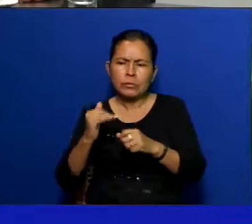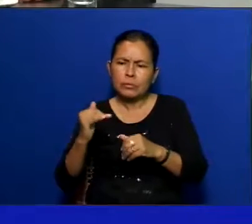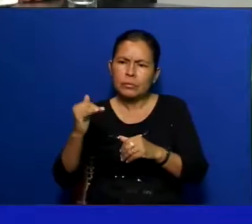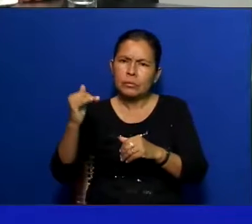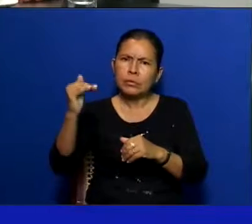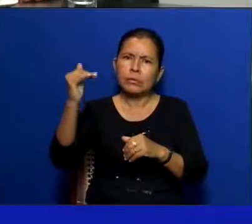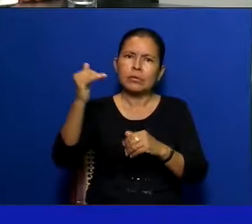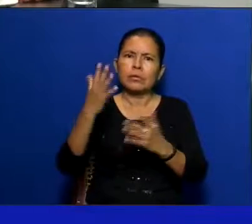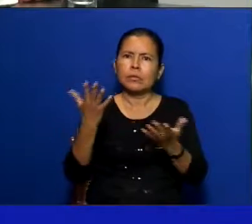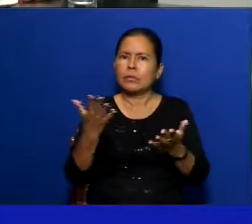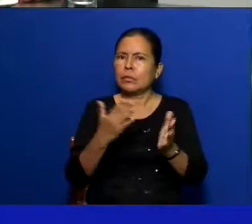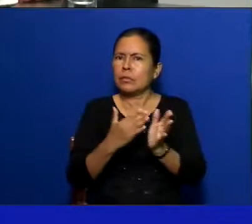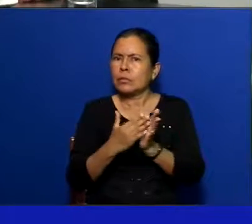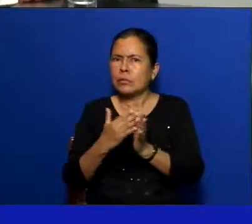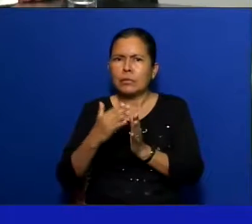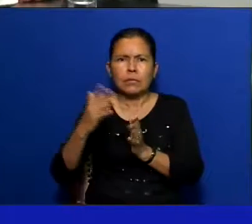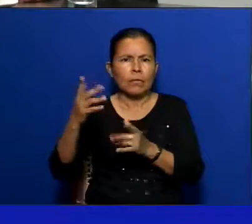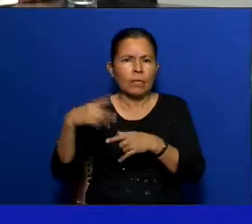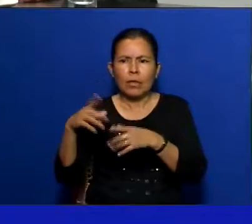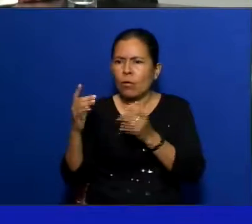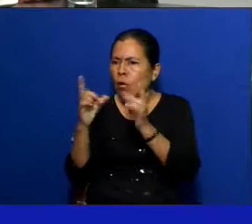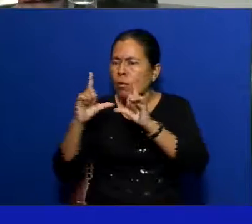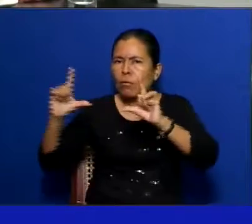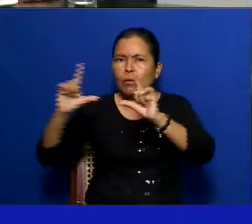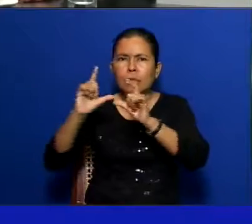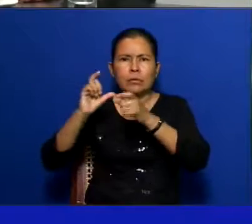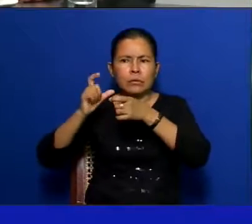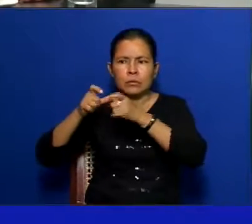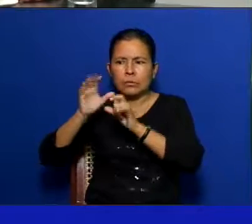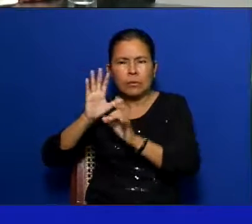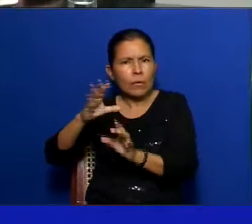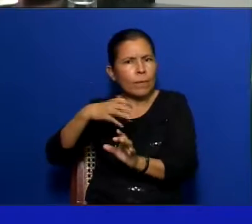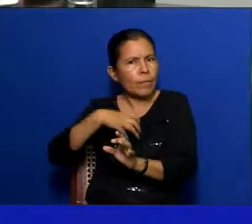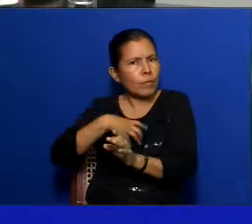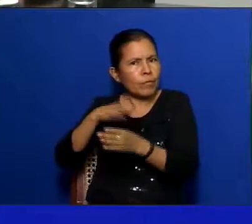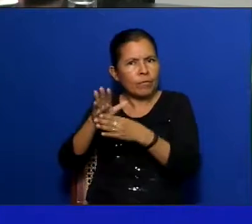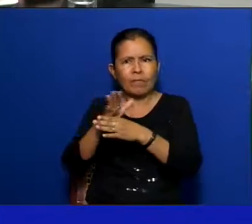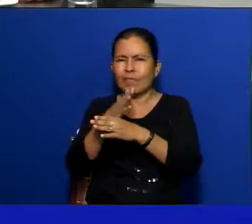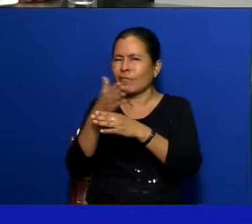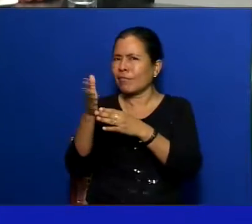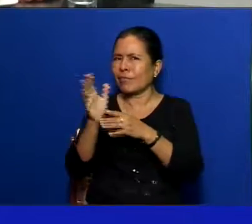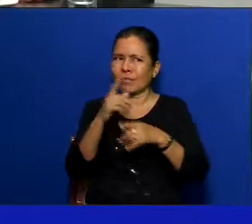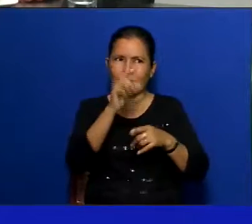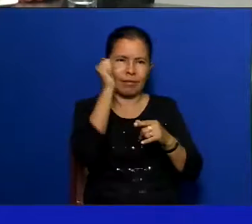incluso del tipo de servicios higiénicos. El servicio higiénico para los niños es muy diferente al